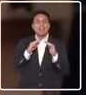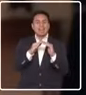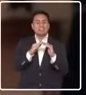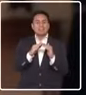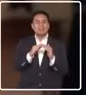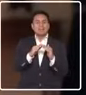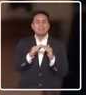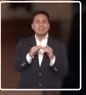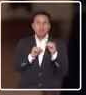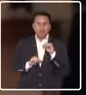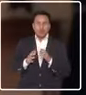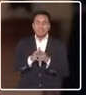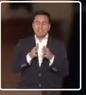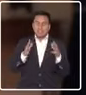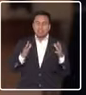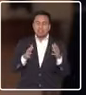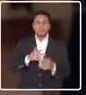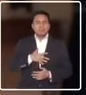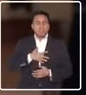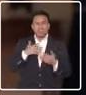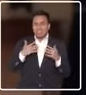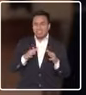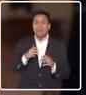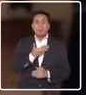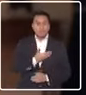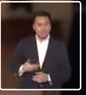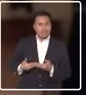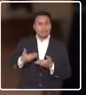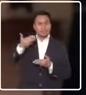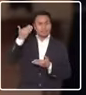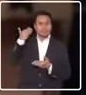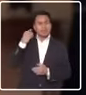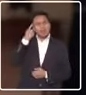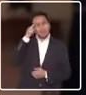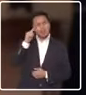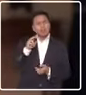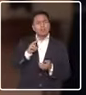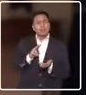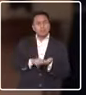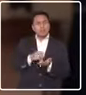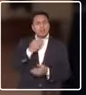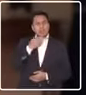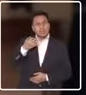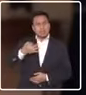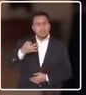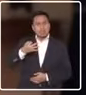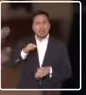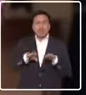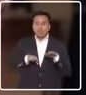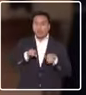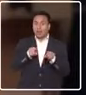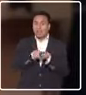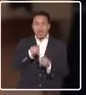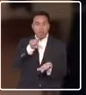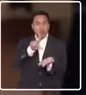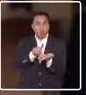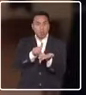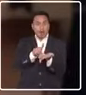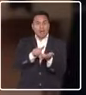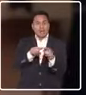casa donde tanto se sufre lo han experimentado también otros presidentes Pero también es cierto en que hay ocasiones en que de este